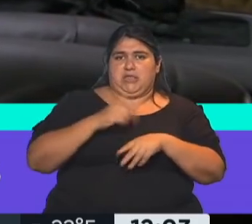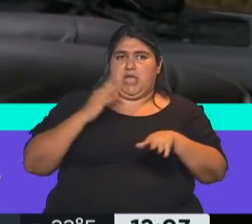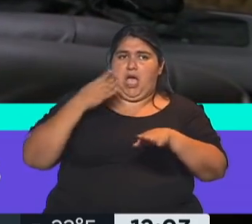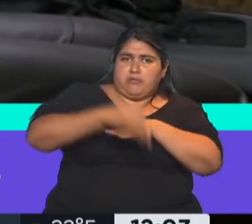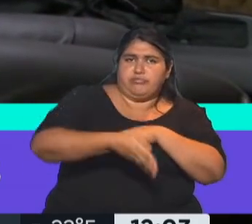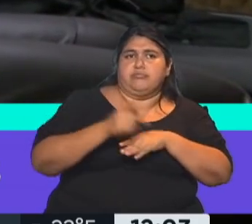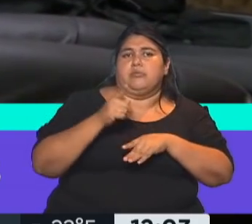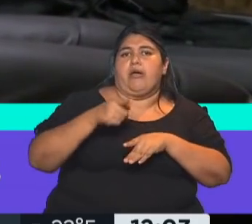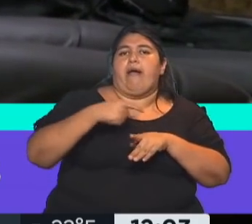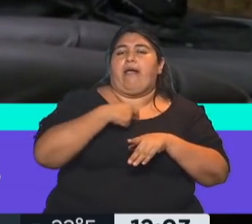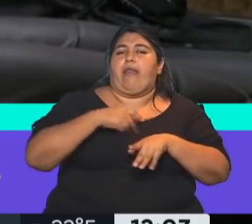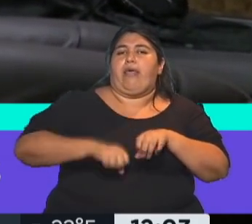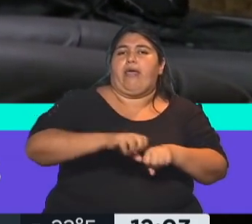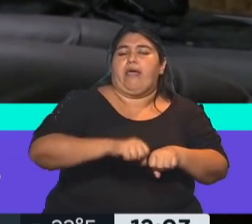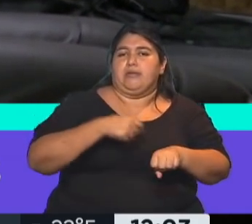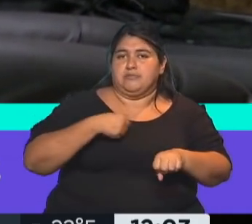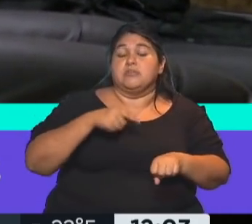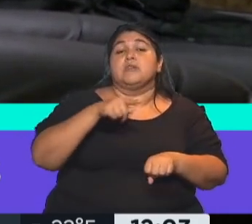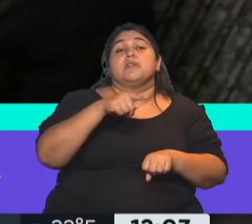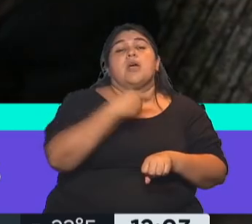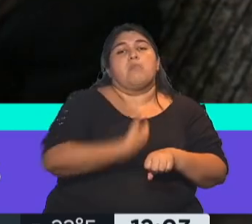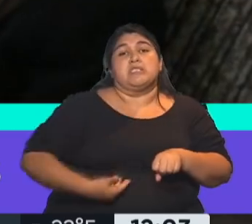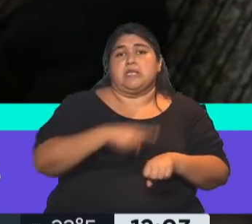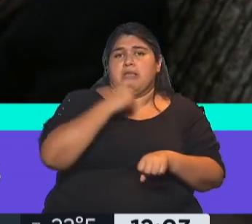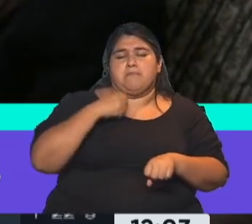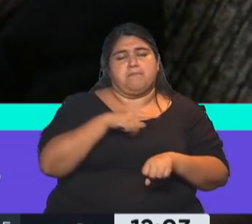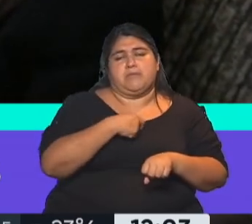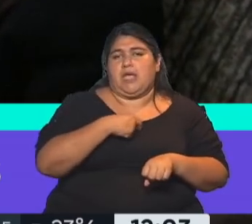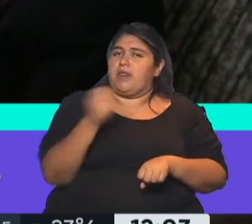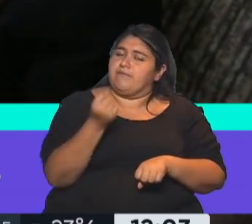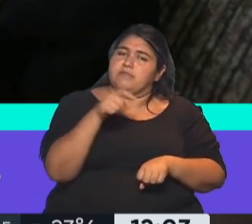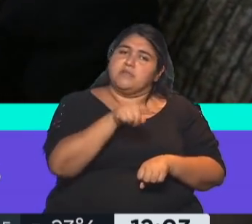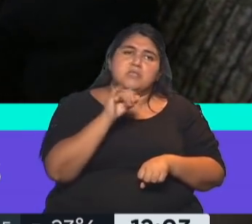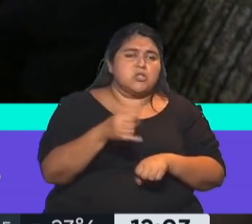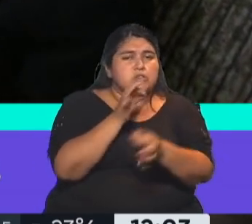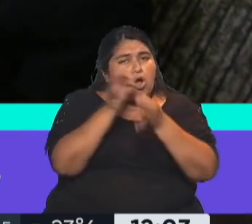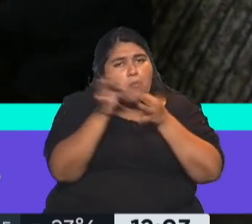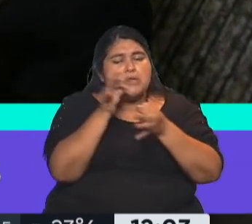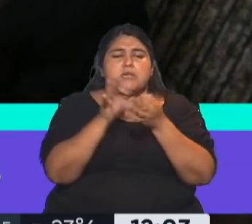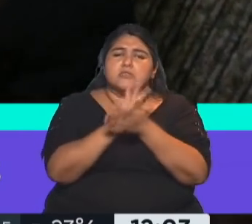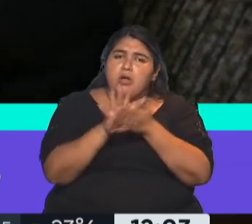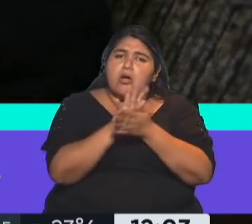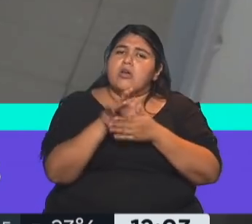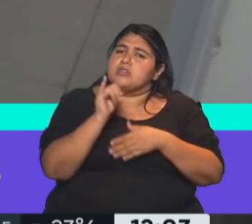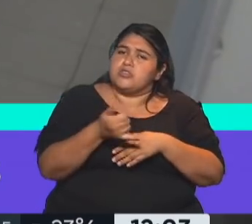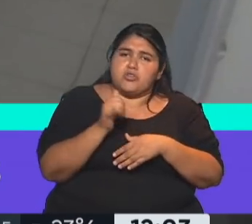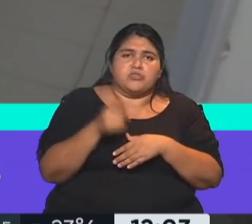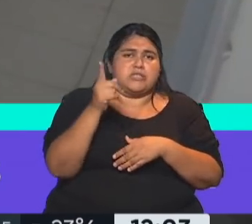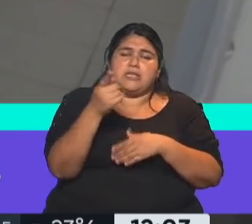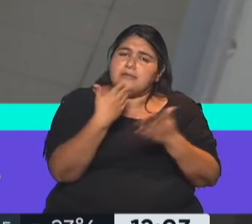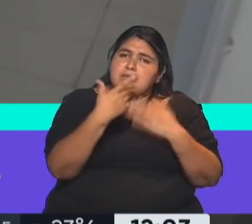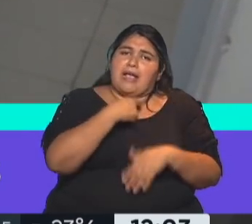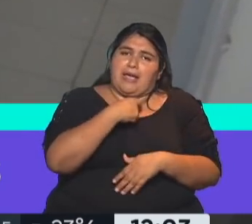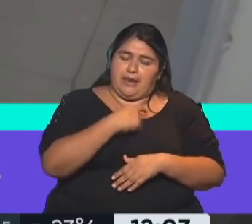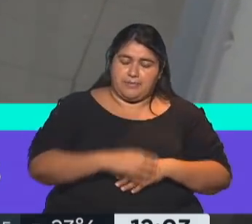sobre sus objetivos. El jefe del Kremlin dijo que está dispuesto a mantener conversaciones de alto nivel con Ucrania. Por